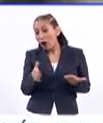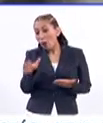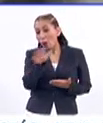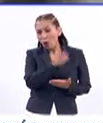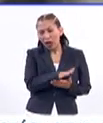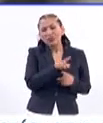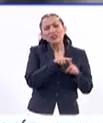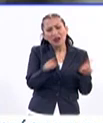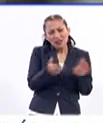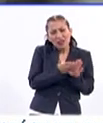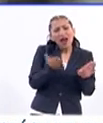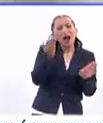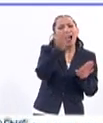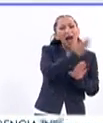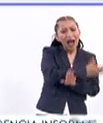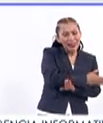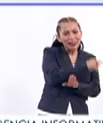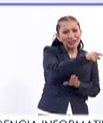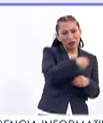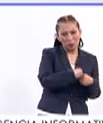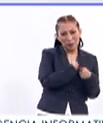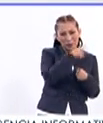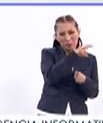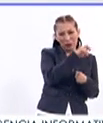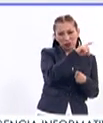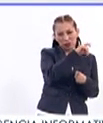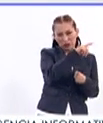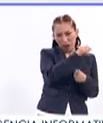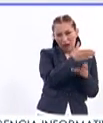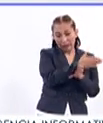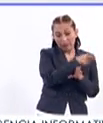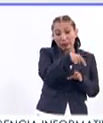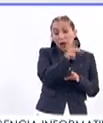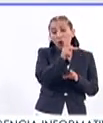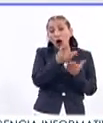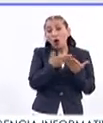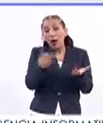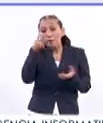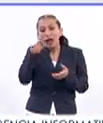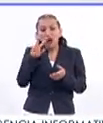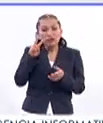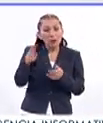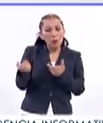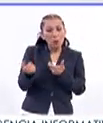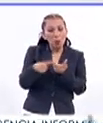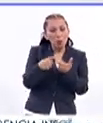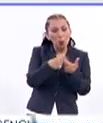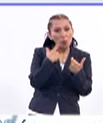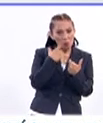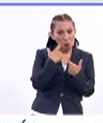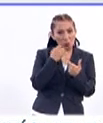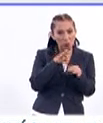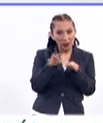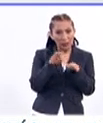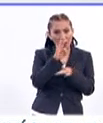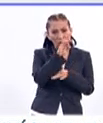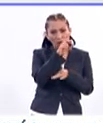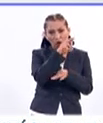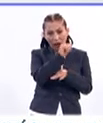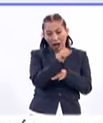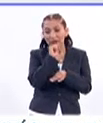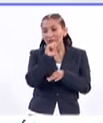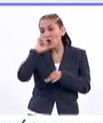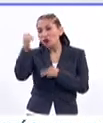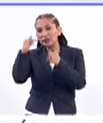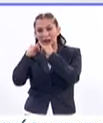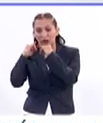sí distinto al de Vasconcelos, pero en el que se pueden sumar no solo los esfuerzos del fondo, sino